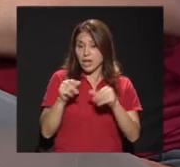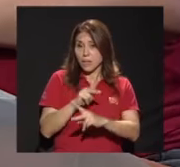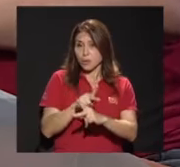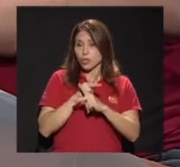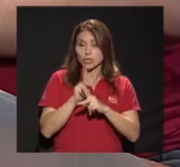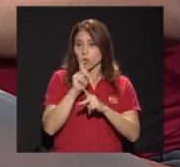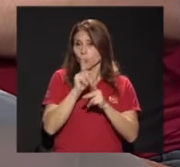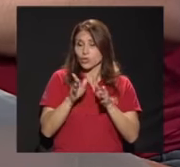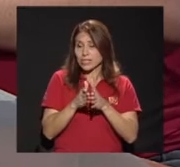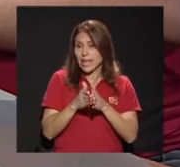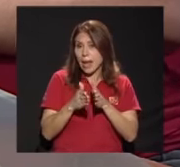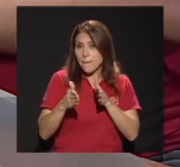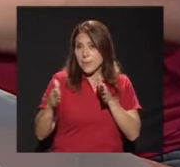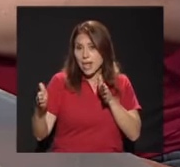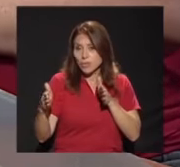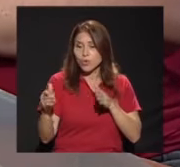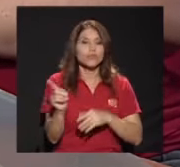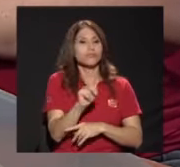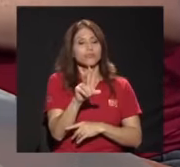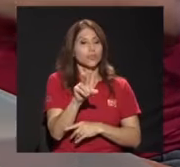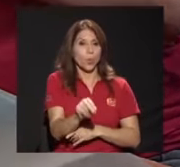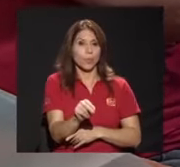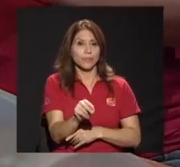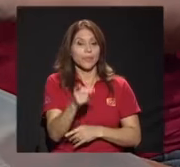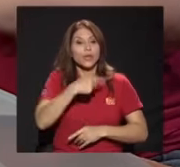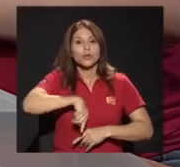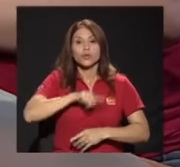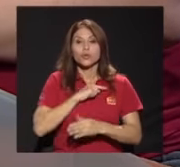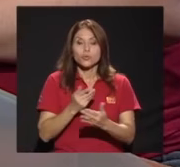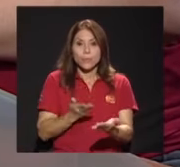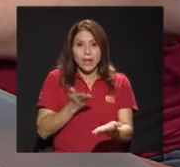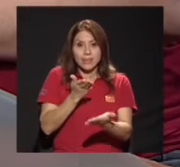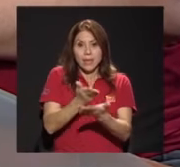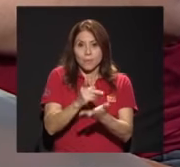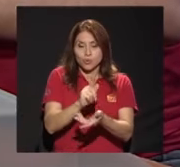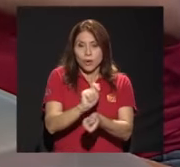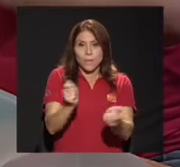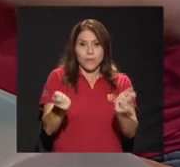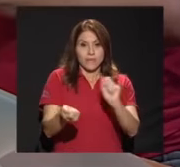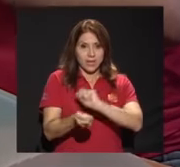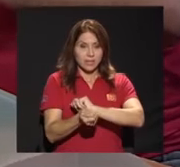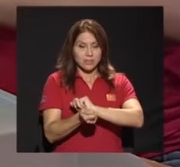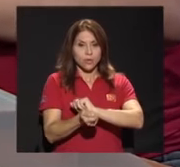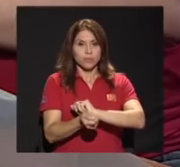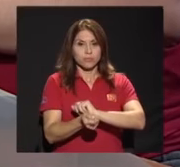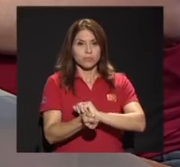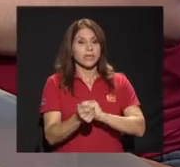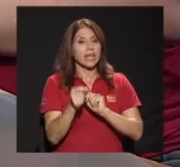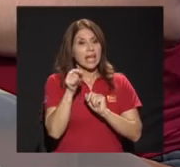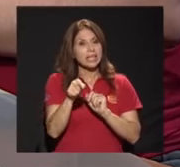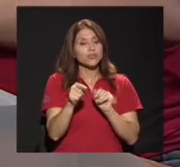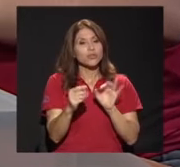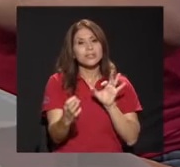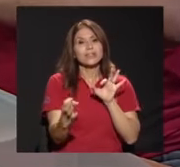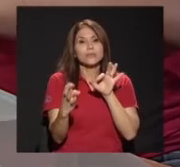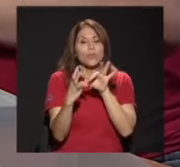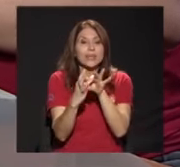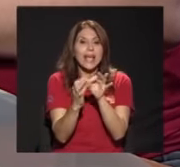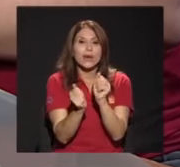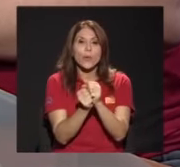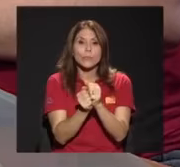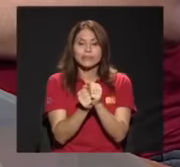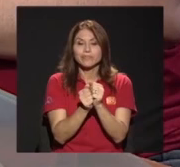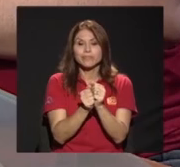No se está ampliando. De hecho, nosotros planteamos una modificación, ¿verdad?, que respondía a criterios más técnicos,